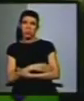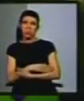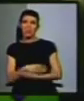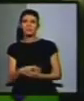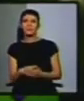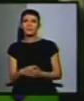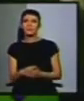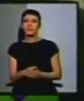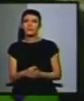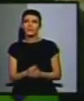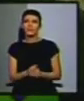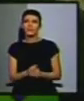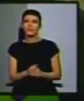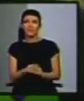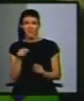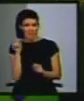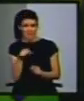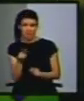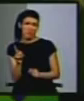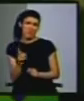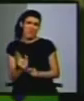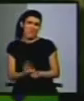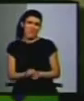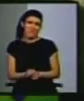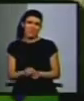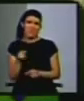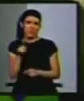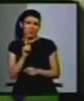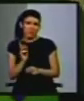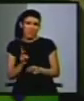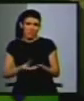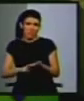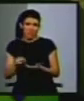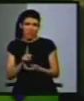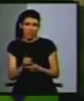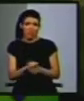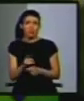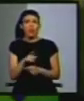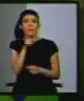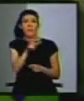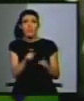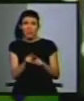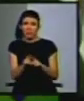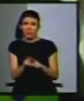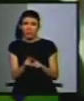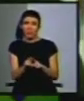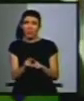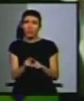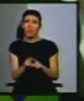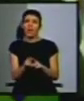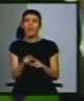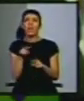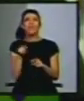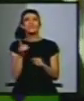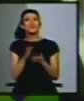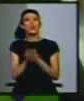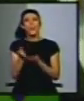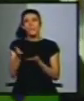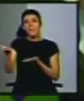No, eso no es efectivo, no es efectivo, porque es una persona que se constituyó como una especie de